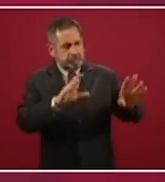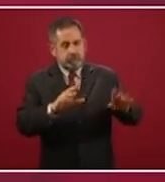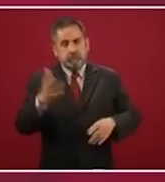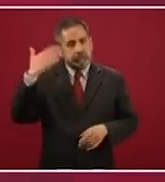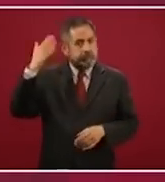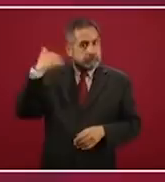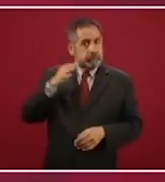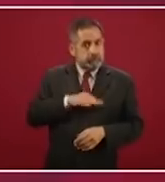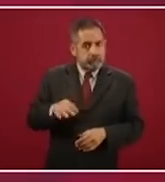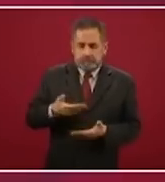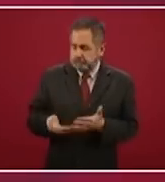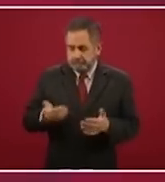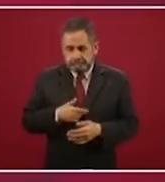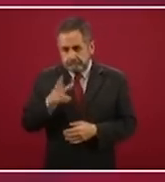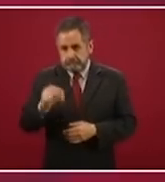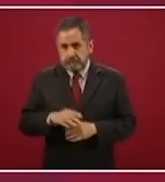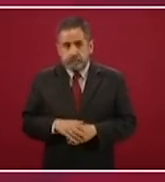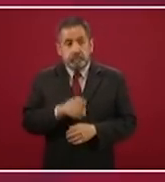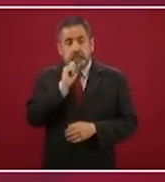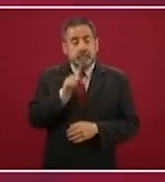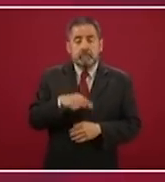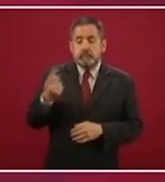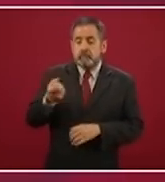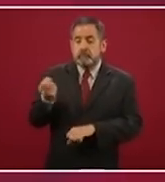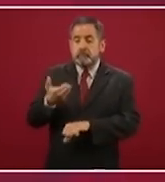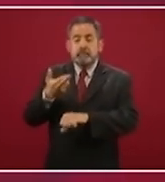y el secretario de Hacienda,